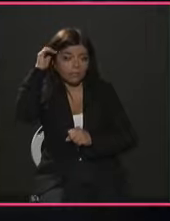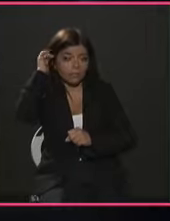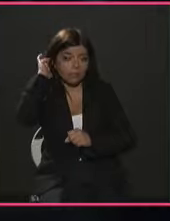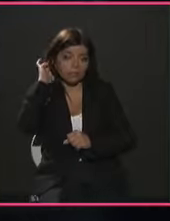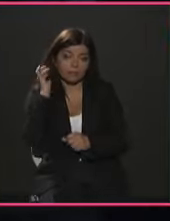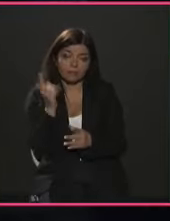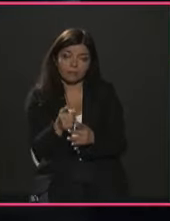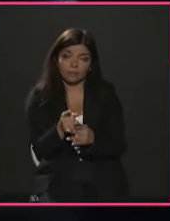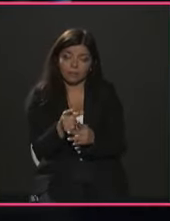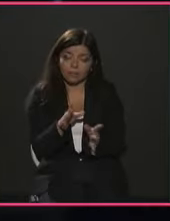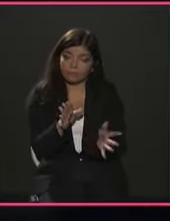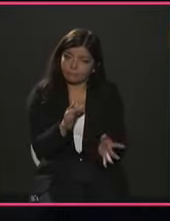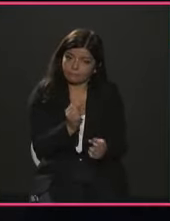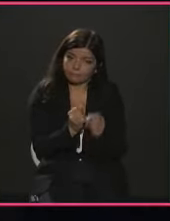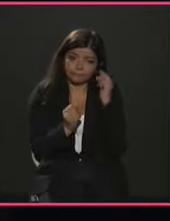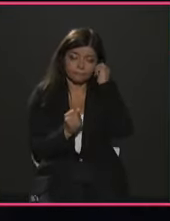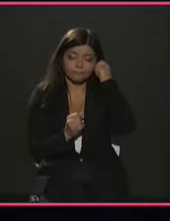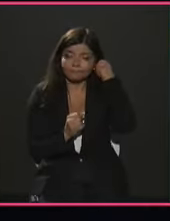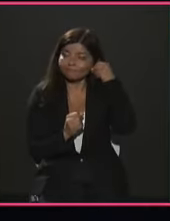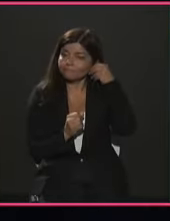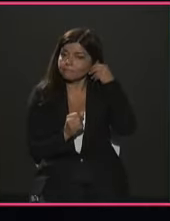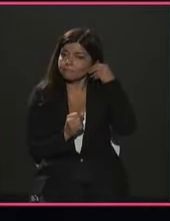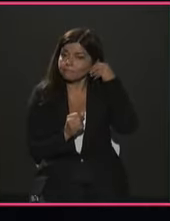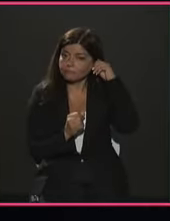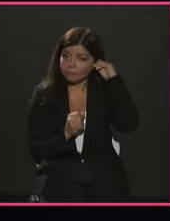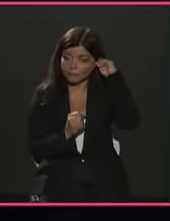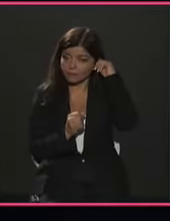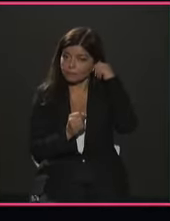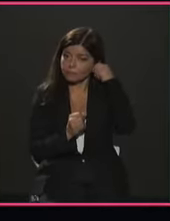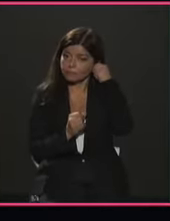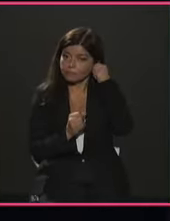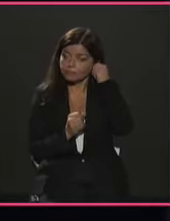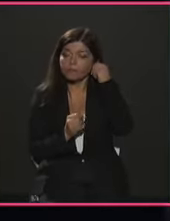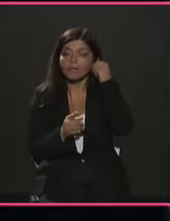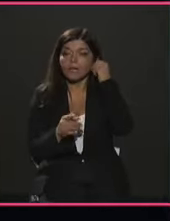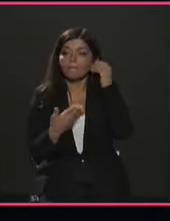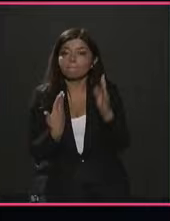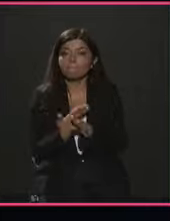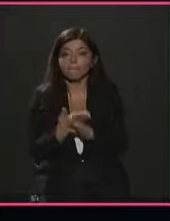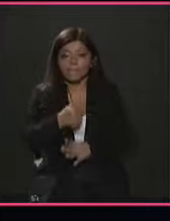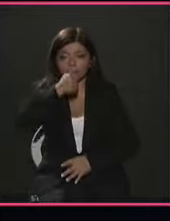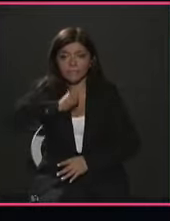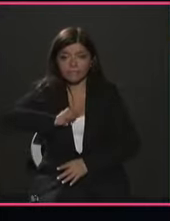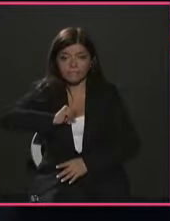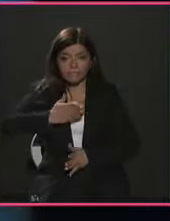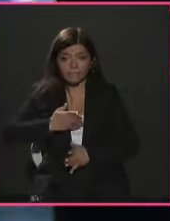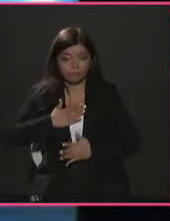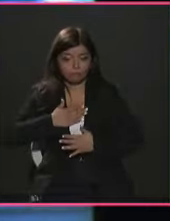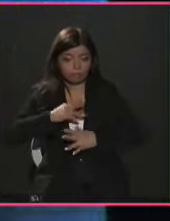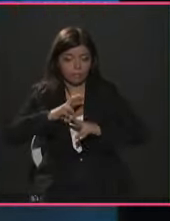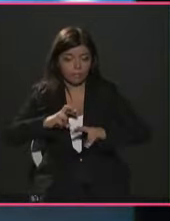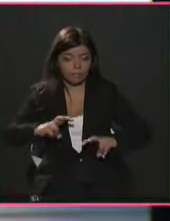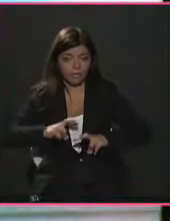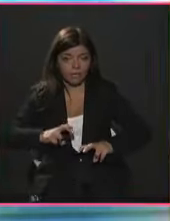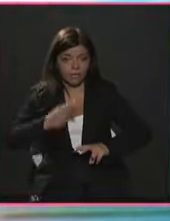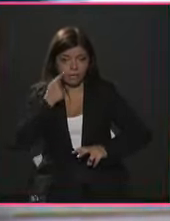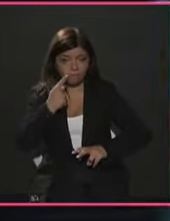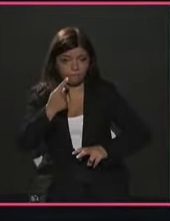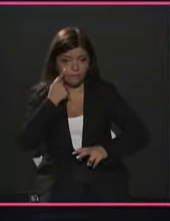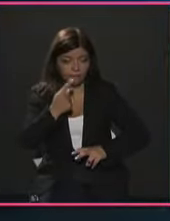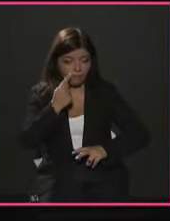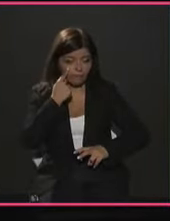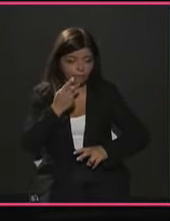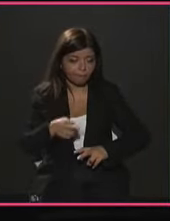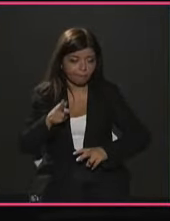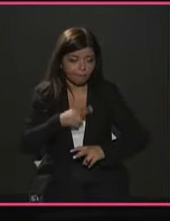outsourcing de este trabajo y demandan confidencialidad y como Yo investigué y vi una y otra vez que